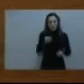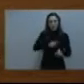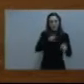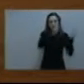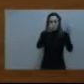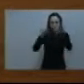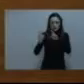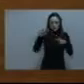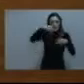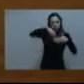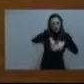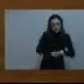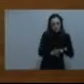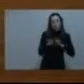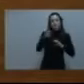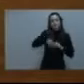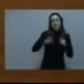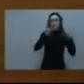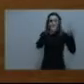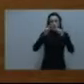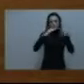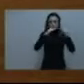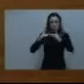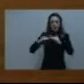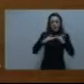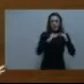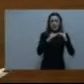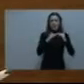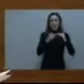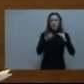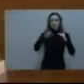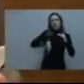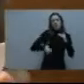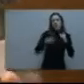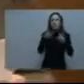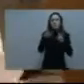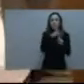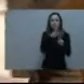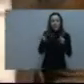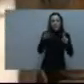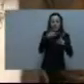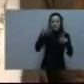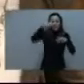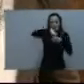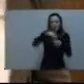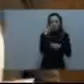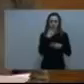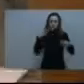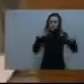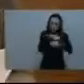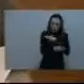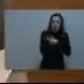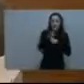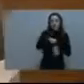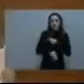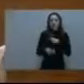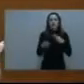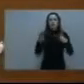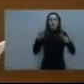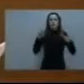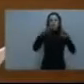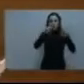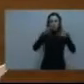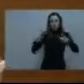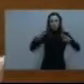profesorado, formar en igualdad y prevenir la violencia de género en los consejos escolares, fomentar la coeducación. Esto y mucho